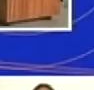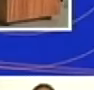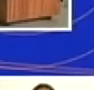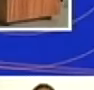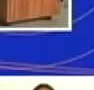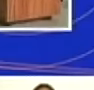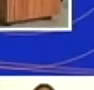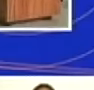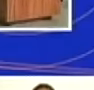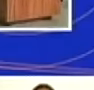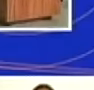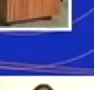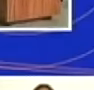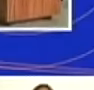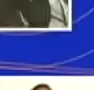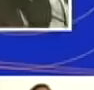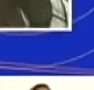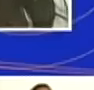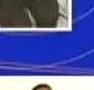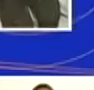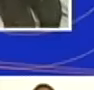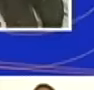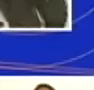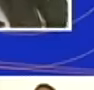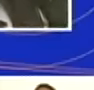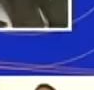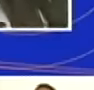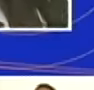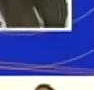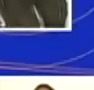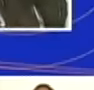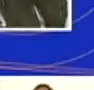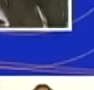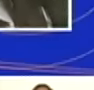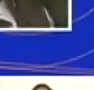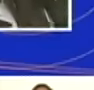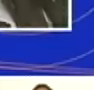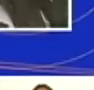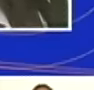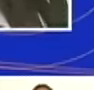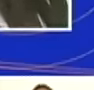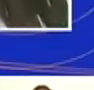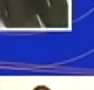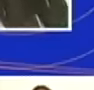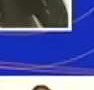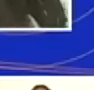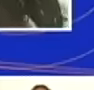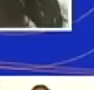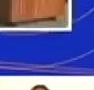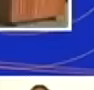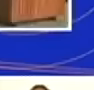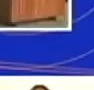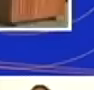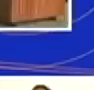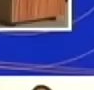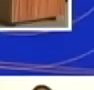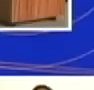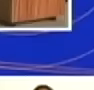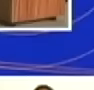Y excelente, Alinson Aguilarte y Merichel